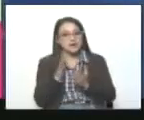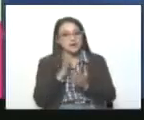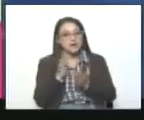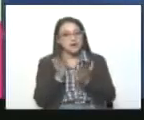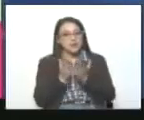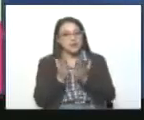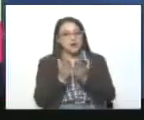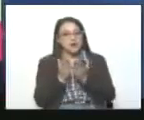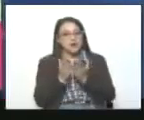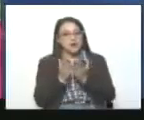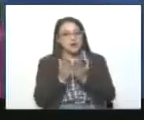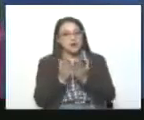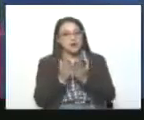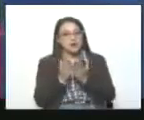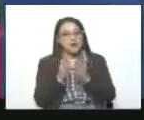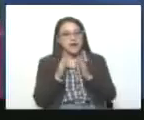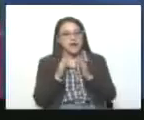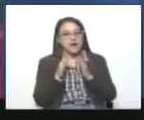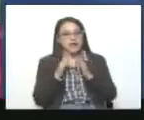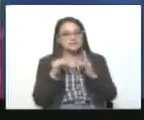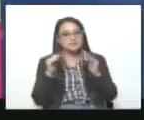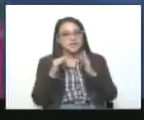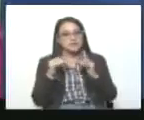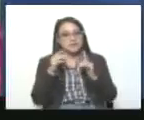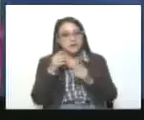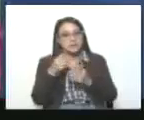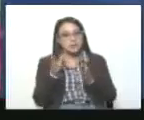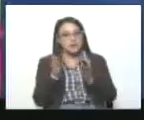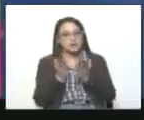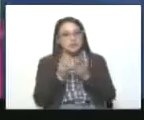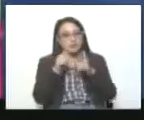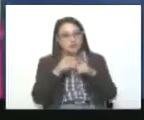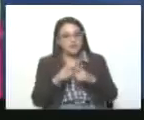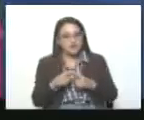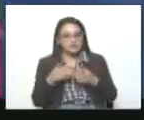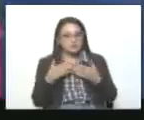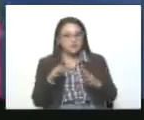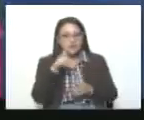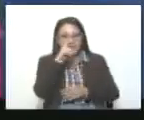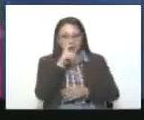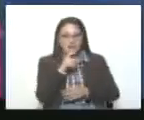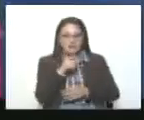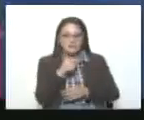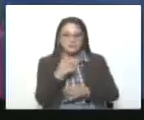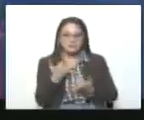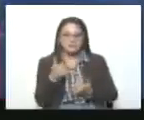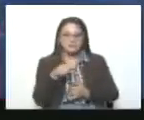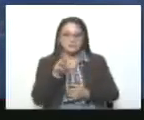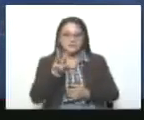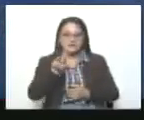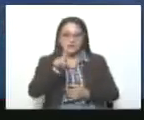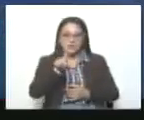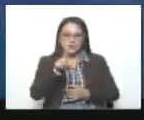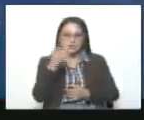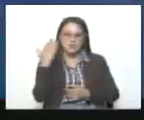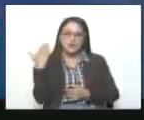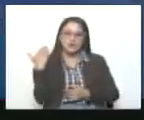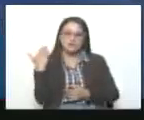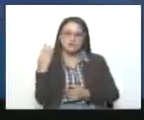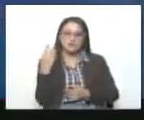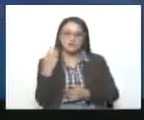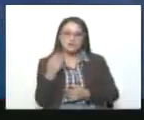Hacienda Pública. ¿Octavo semestre? Sí, estudiando finanzas públicas. ¿Qué edad tenía? Tenía, hoy tengo 31 años, tenía